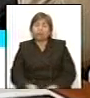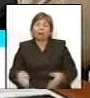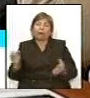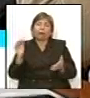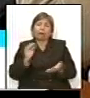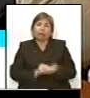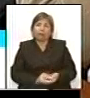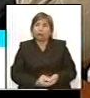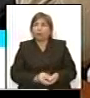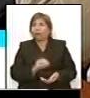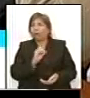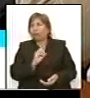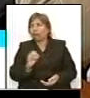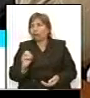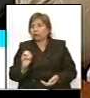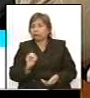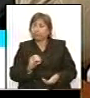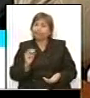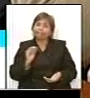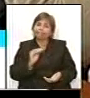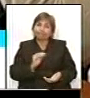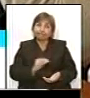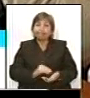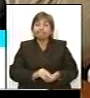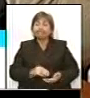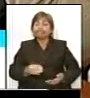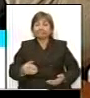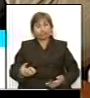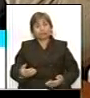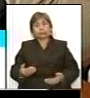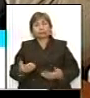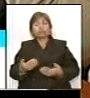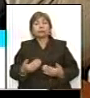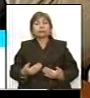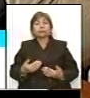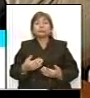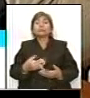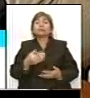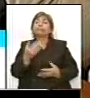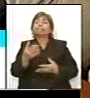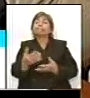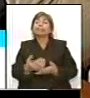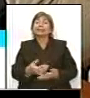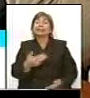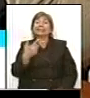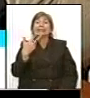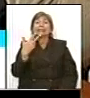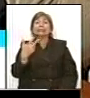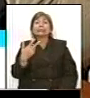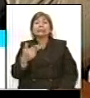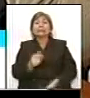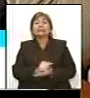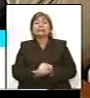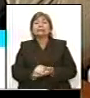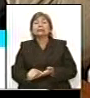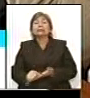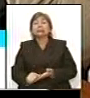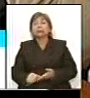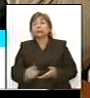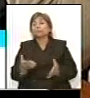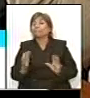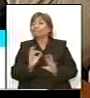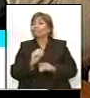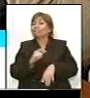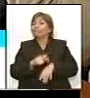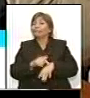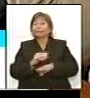ceros. Y además, añadido que el certificado de búsqueda catastral debería tener 3 meses de vigencia para que